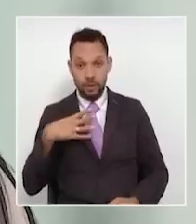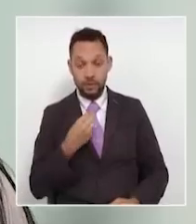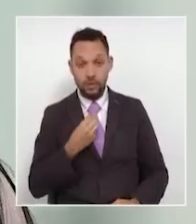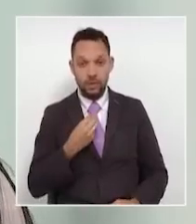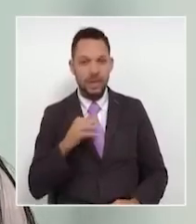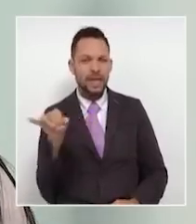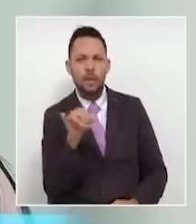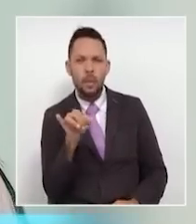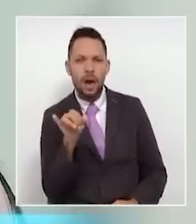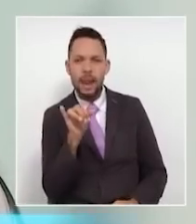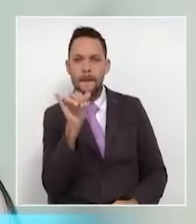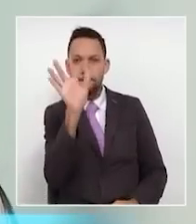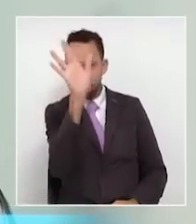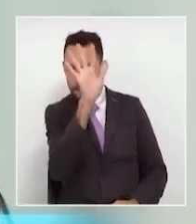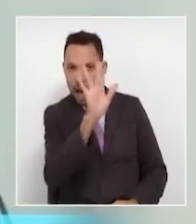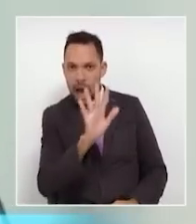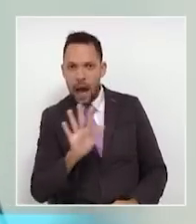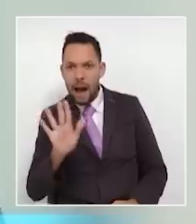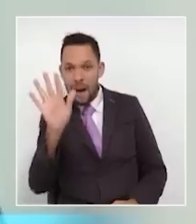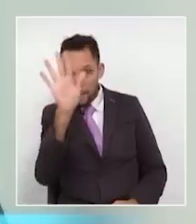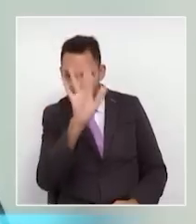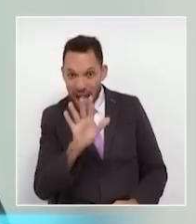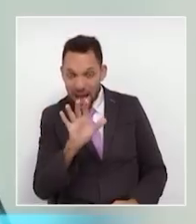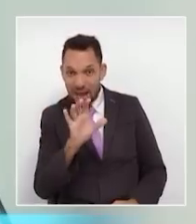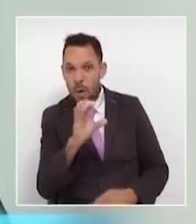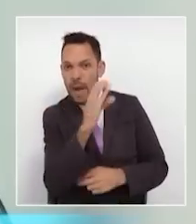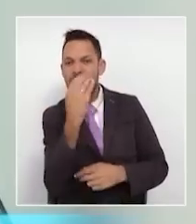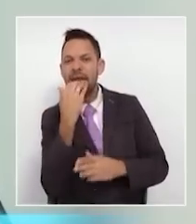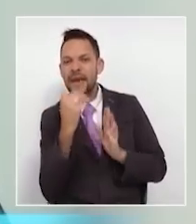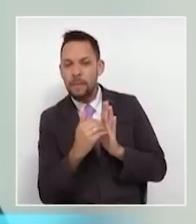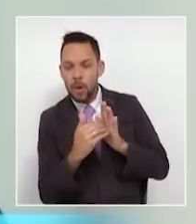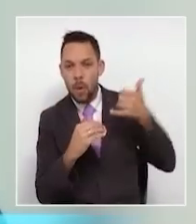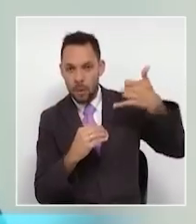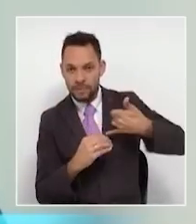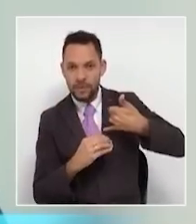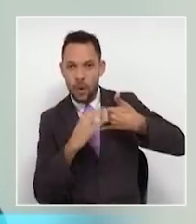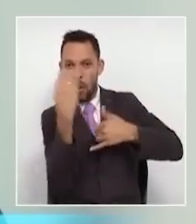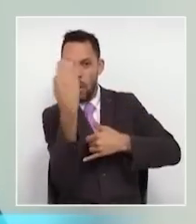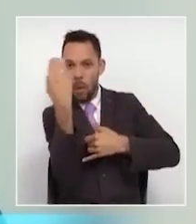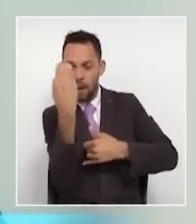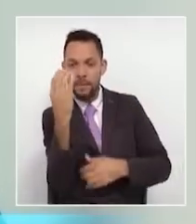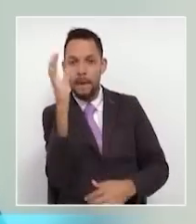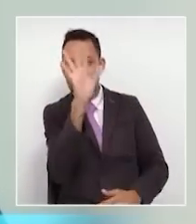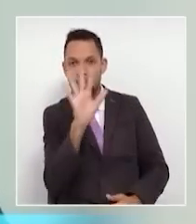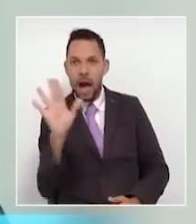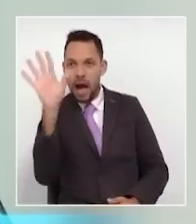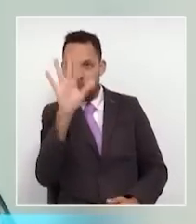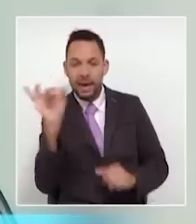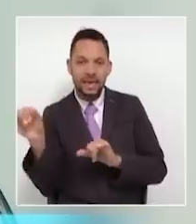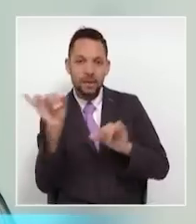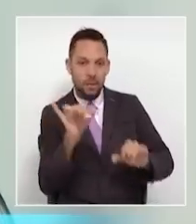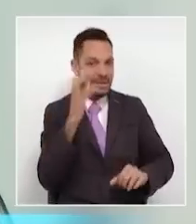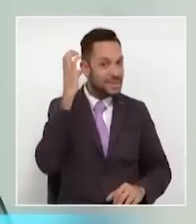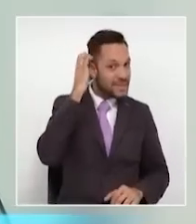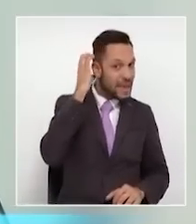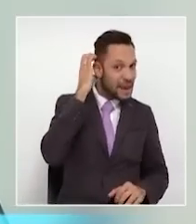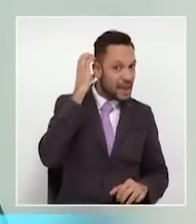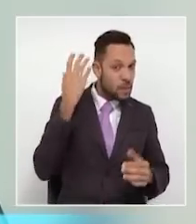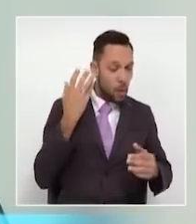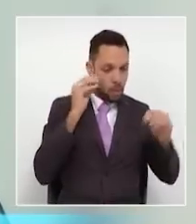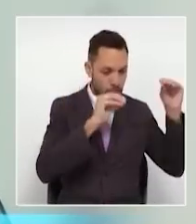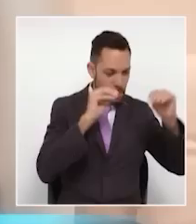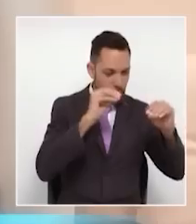lo que hacemos es conectar una serie de electrodos de electrodos en el cuero cabelludo con una crema que se adhiere no es